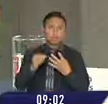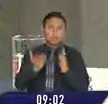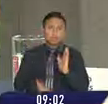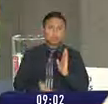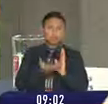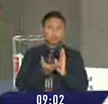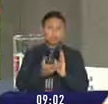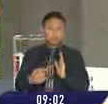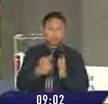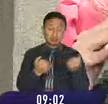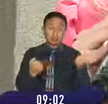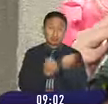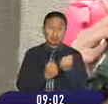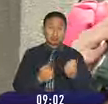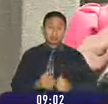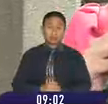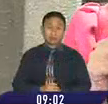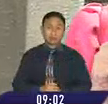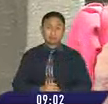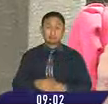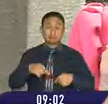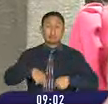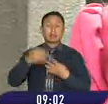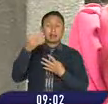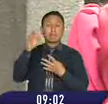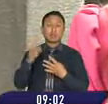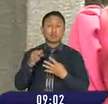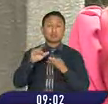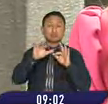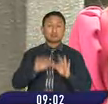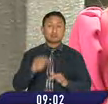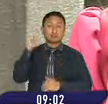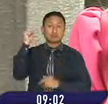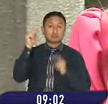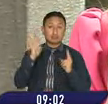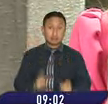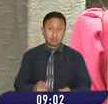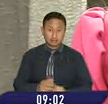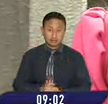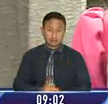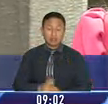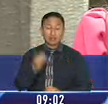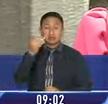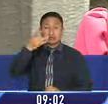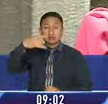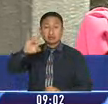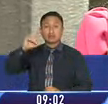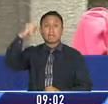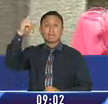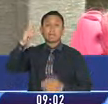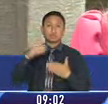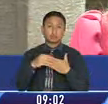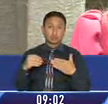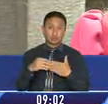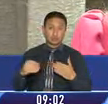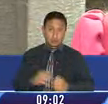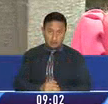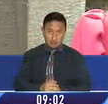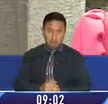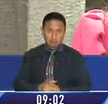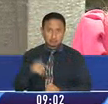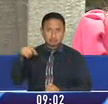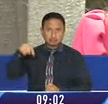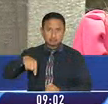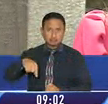para enfrentar esta problemática. El presupuesto de la Secretaría de Derechos Humanos es $18 millones. En ese